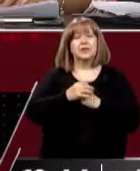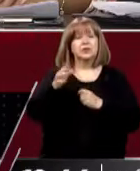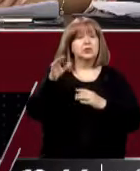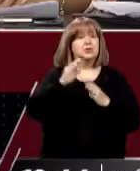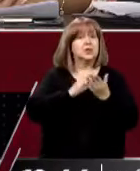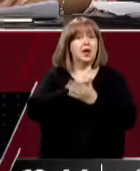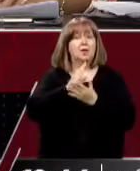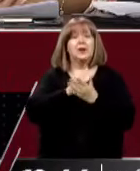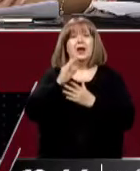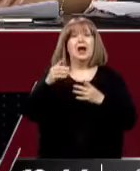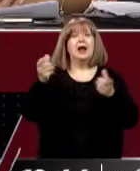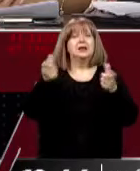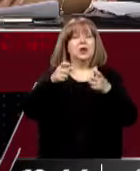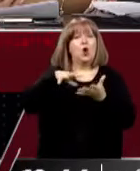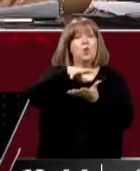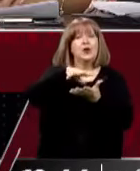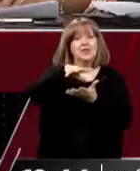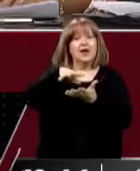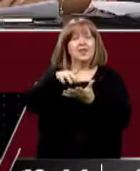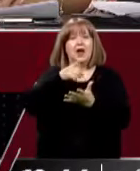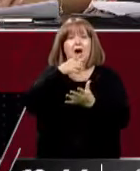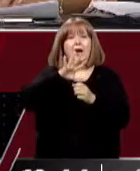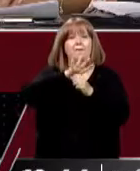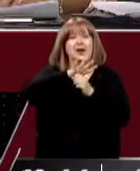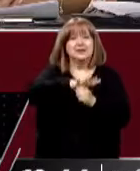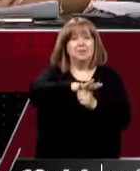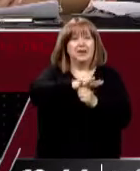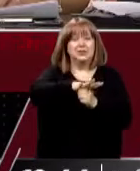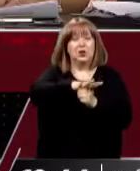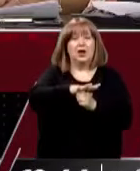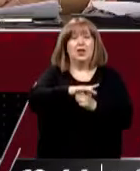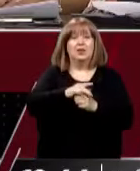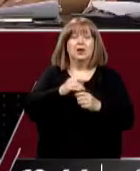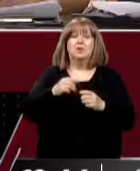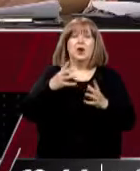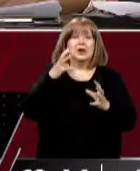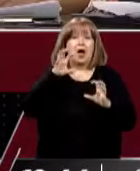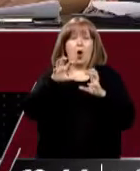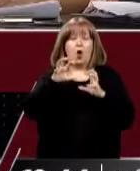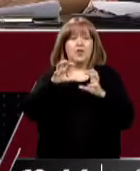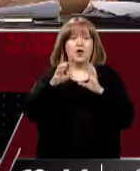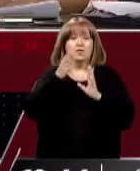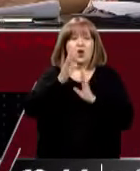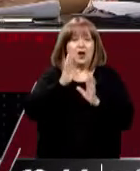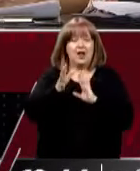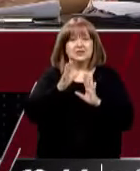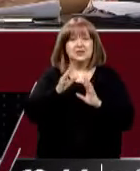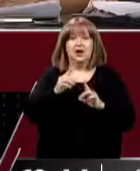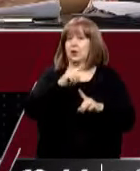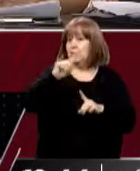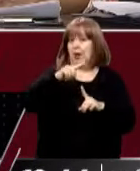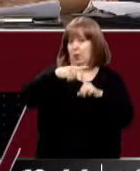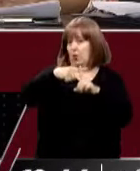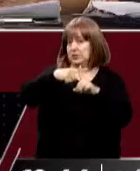la gente de las comunidades. Hoy estamos bajo una presión importante porque el odio, la violencia no está bueno, así que agradecidos de este espacio, de